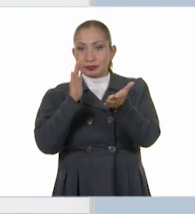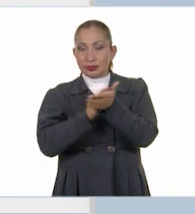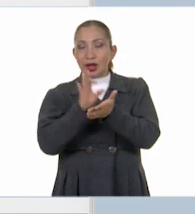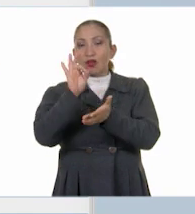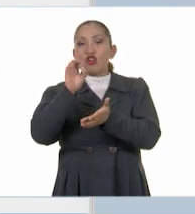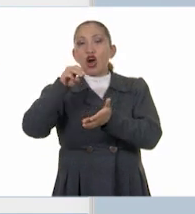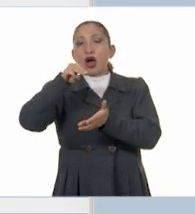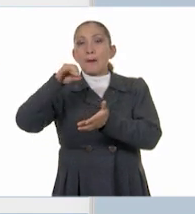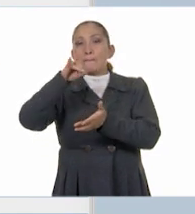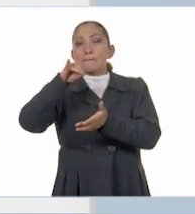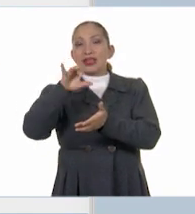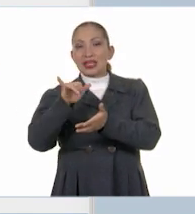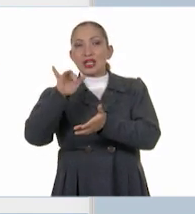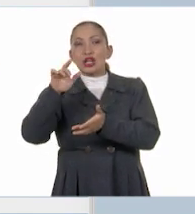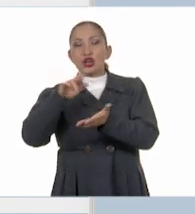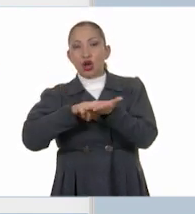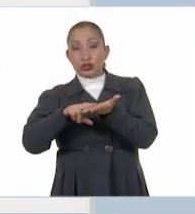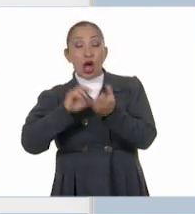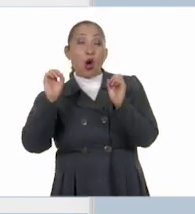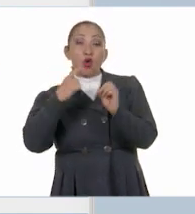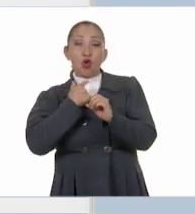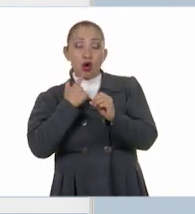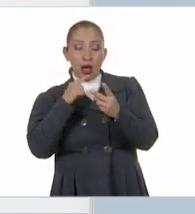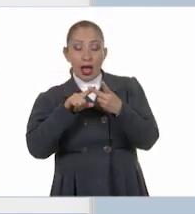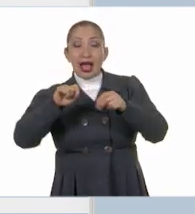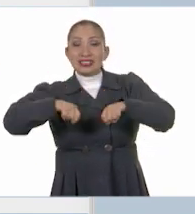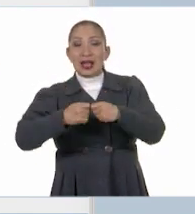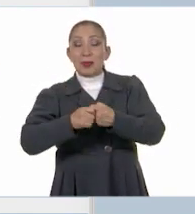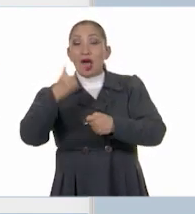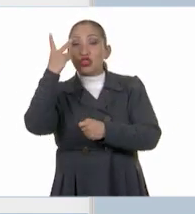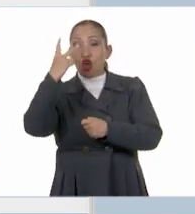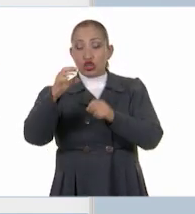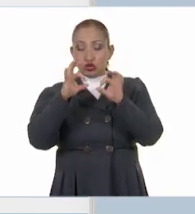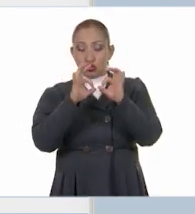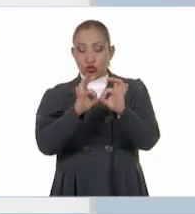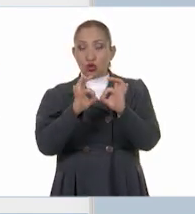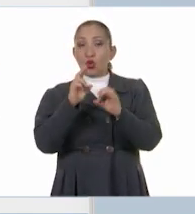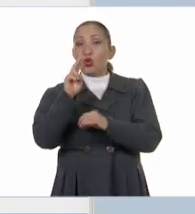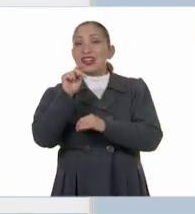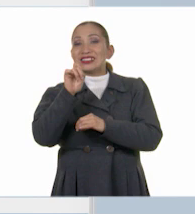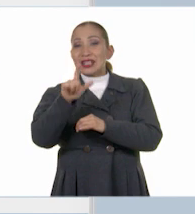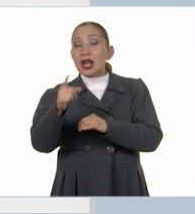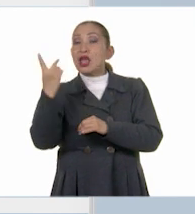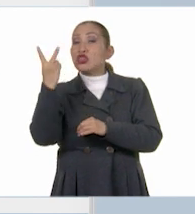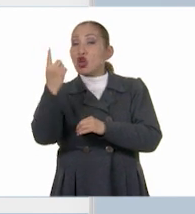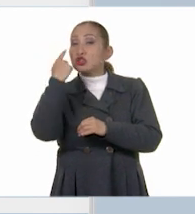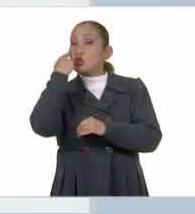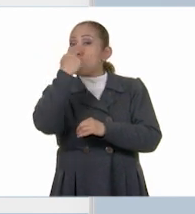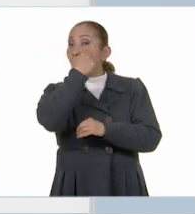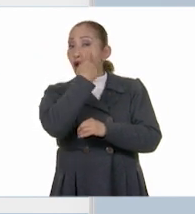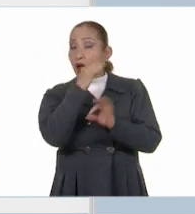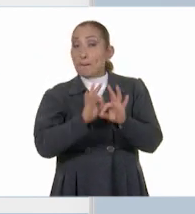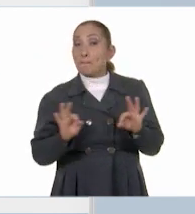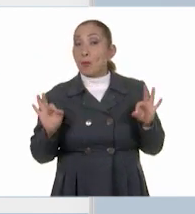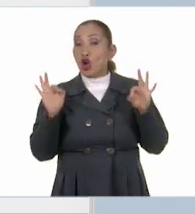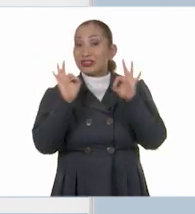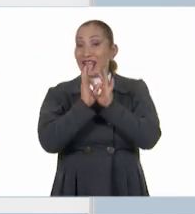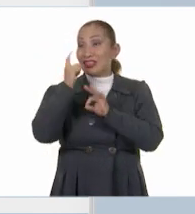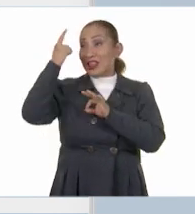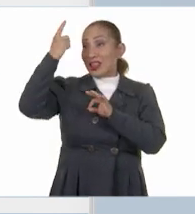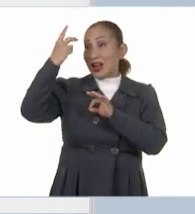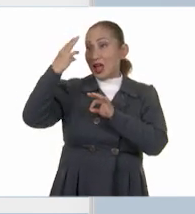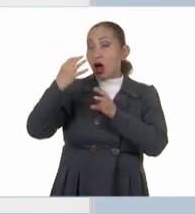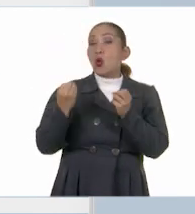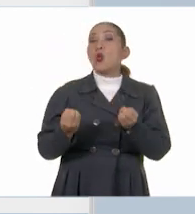foamy rosa o roja, estambre, dos bolas de unicel y dos ojos. Es muy importante que escribamos